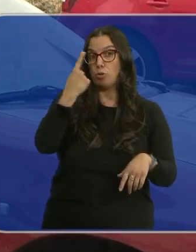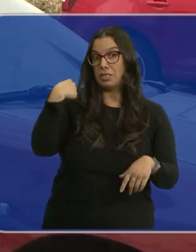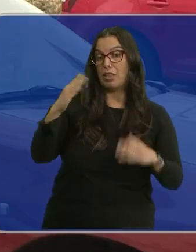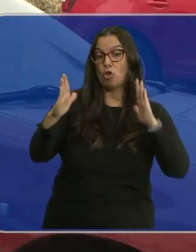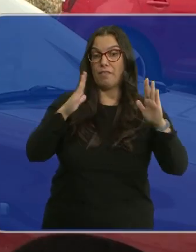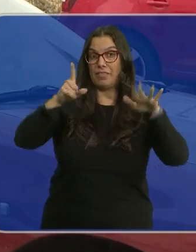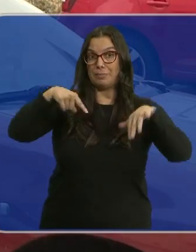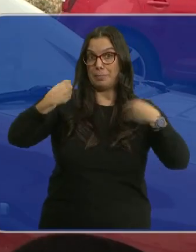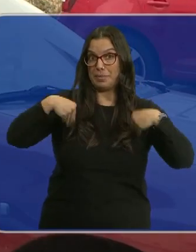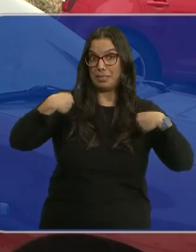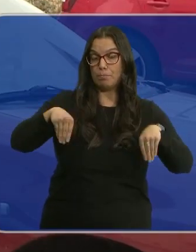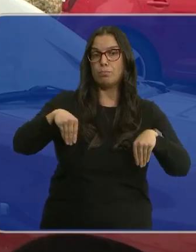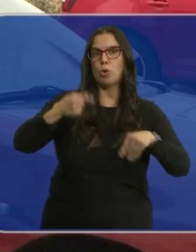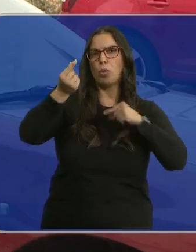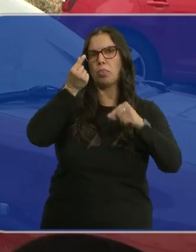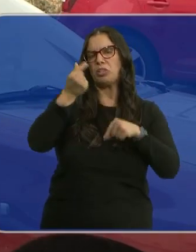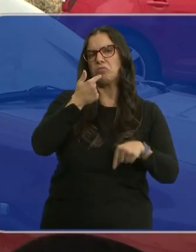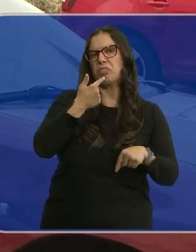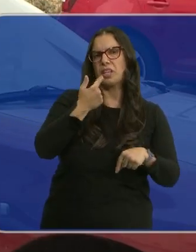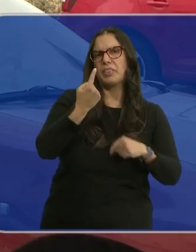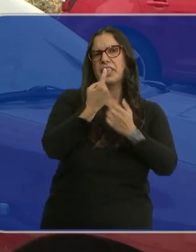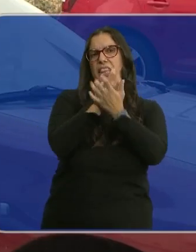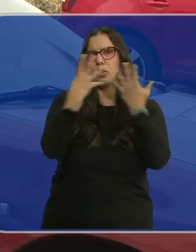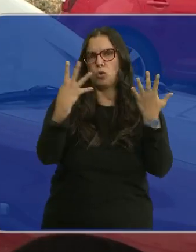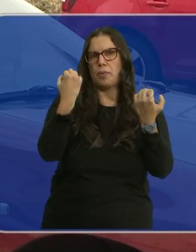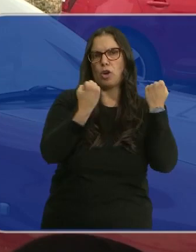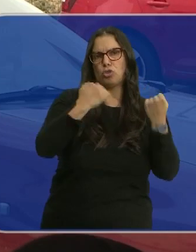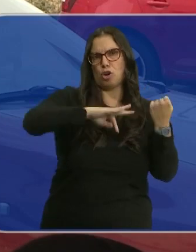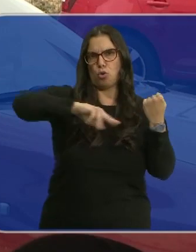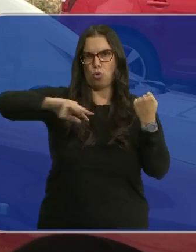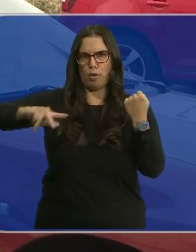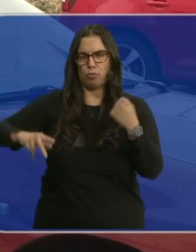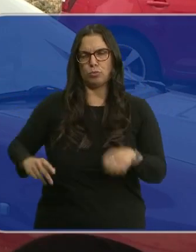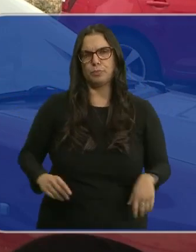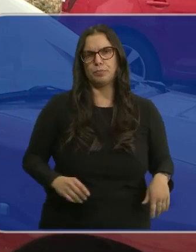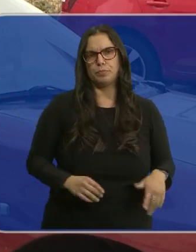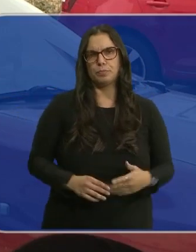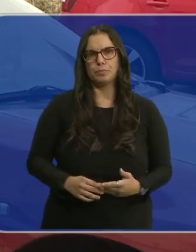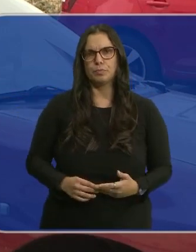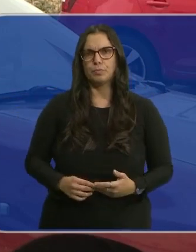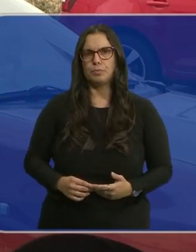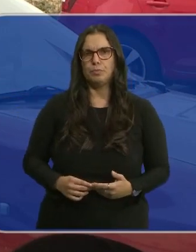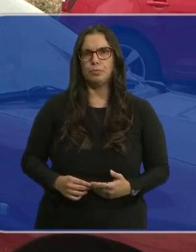por estas fechas, las cifras rondaban en 19 robos de vehículos.